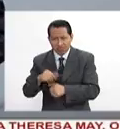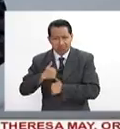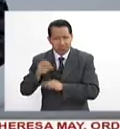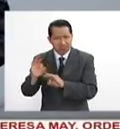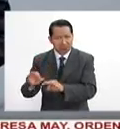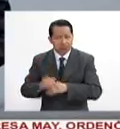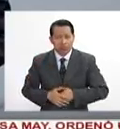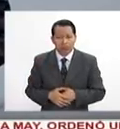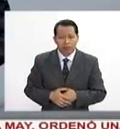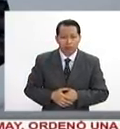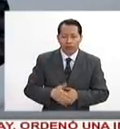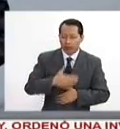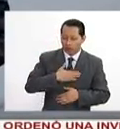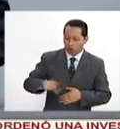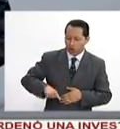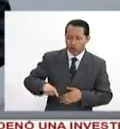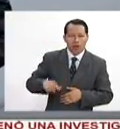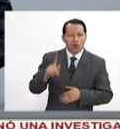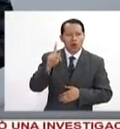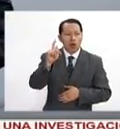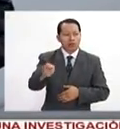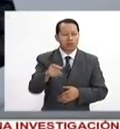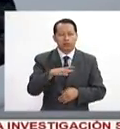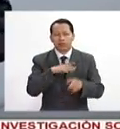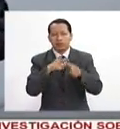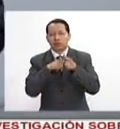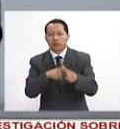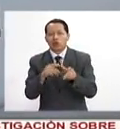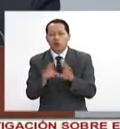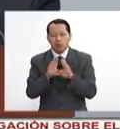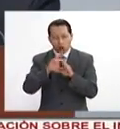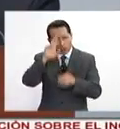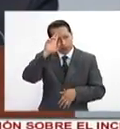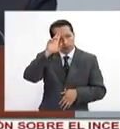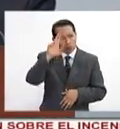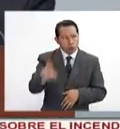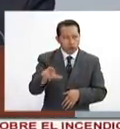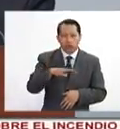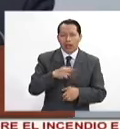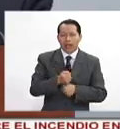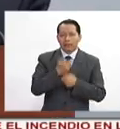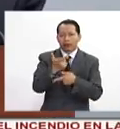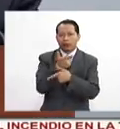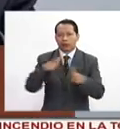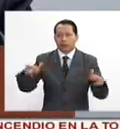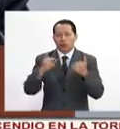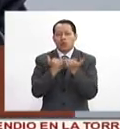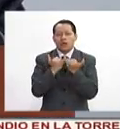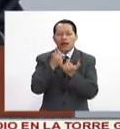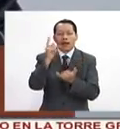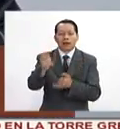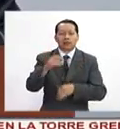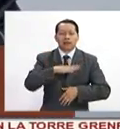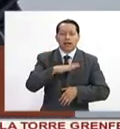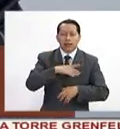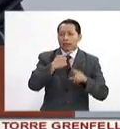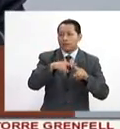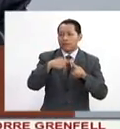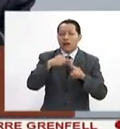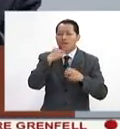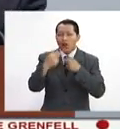Este gobierno es y seguirá siendo respetuoso de la libertad de expresión y de la pluralidad de